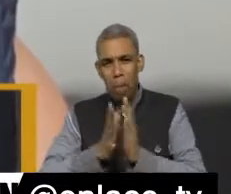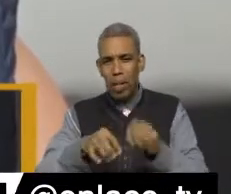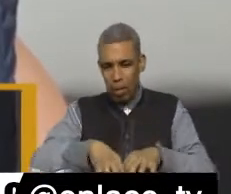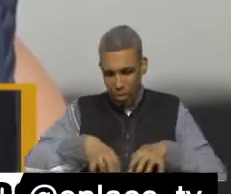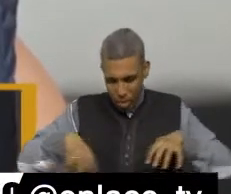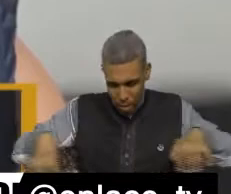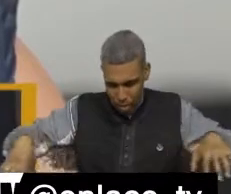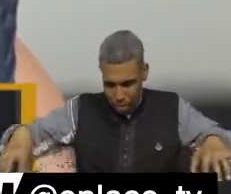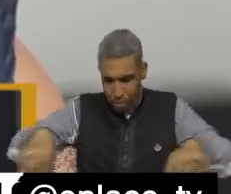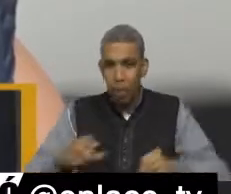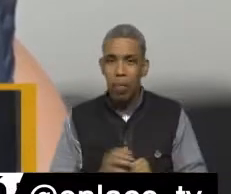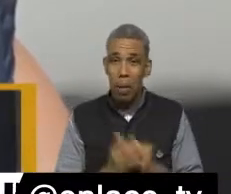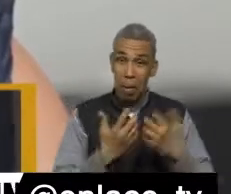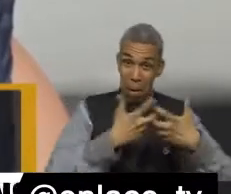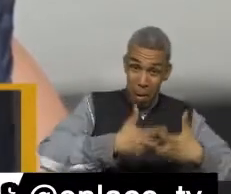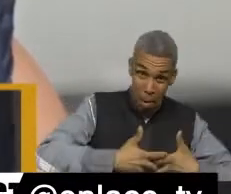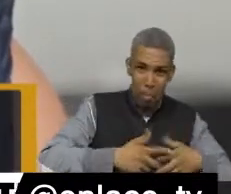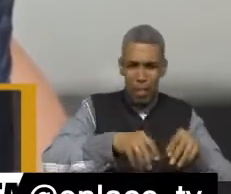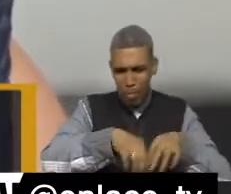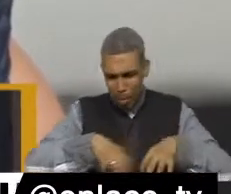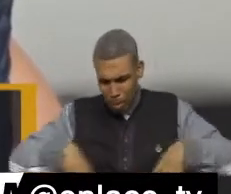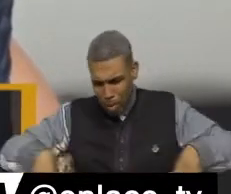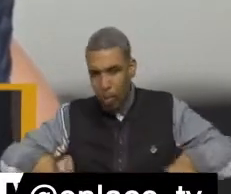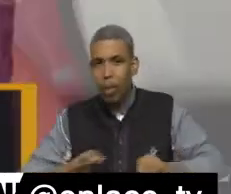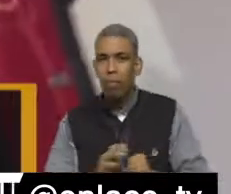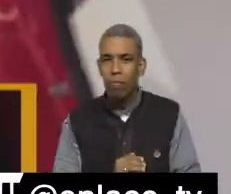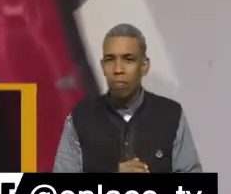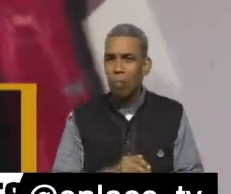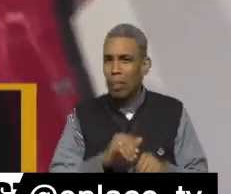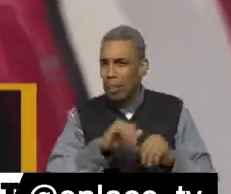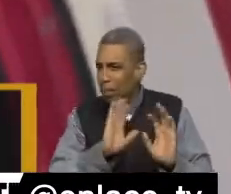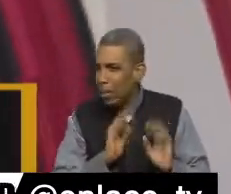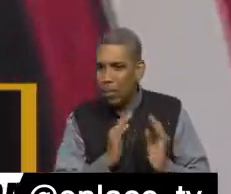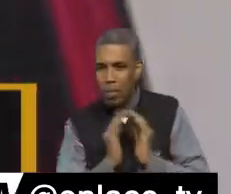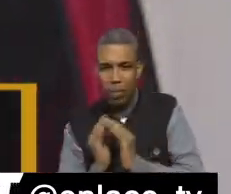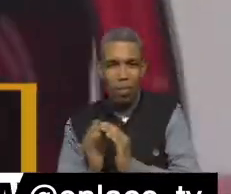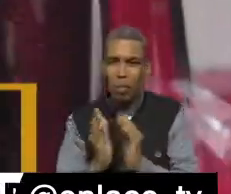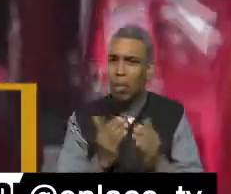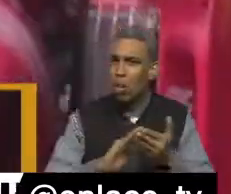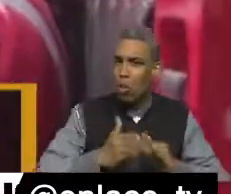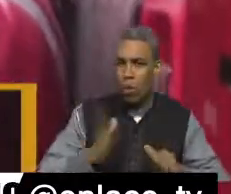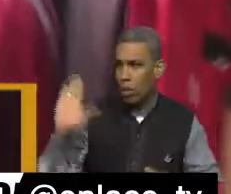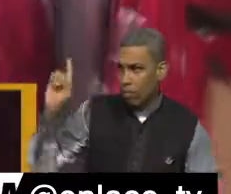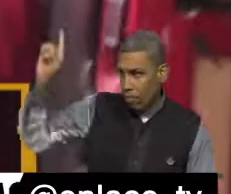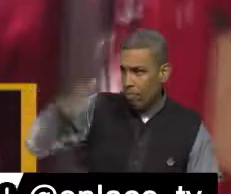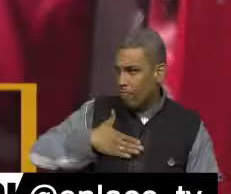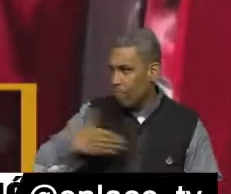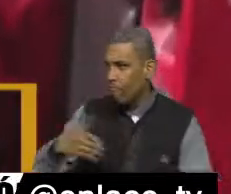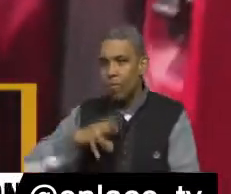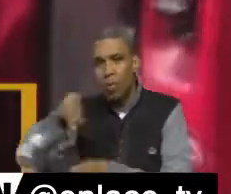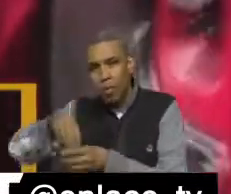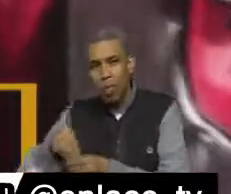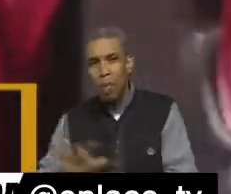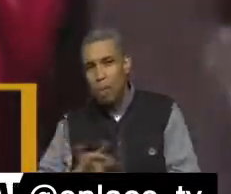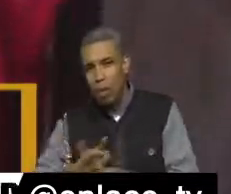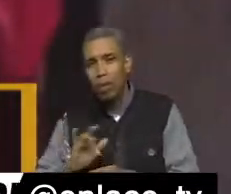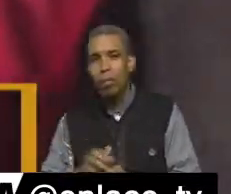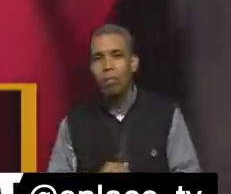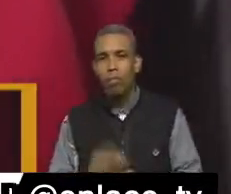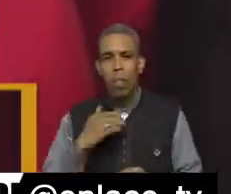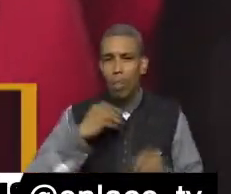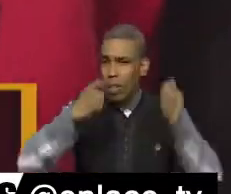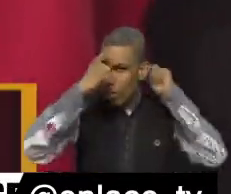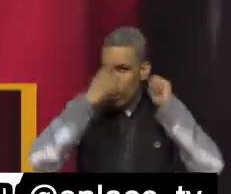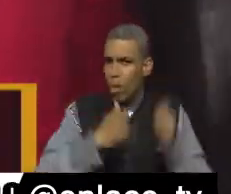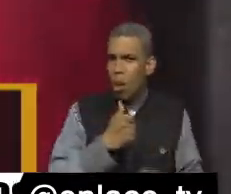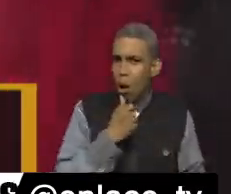las diferentes empresas de la ciudad, los conjuntos residenciales. Los mecanismos de atención y organismos de socorro estuvieron listos, ambulancias y el